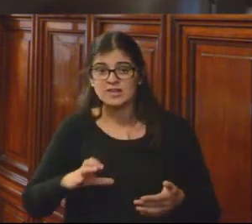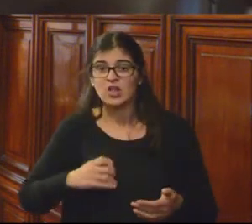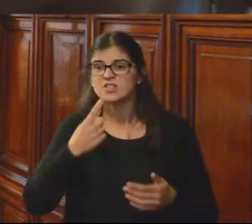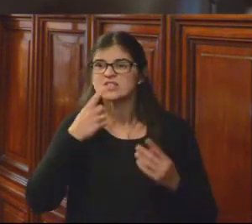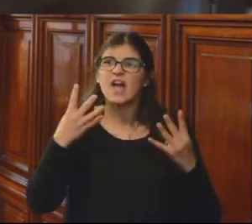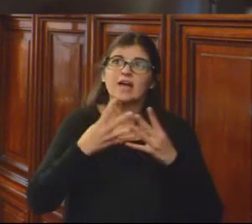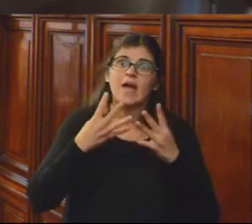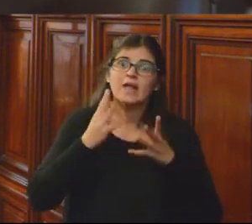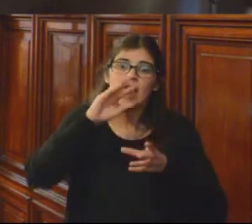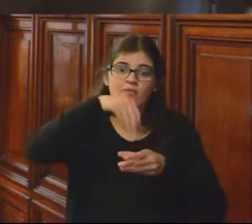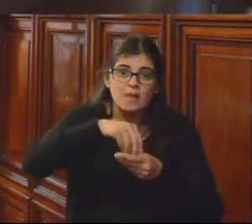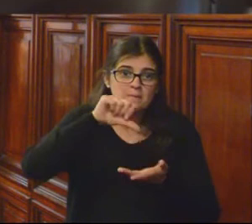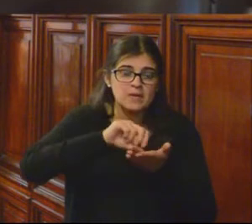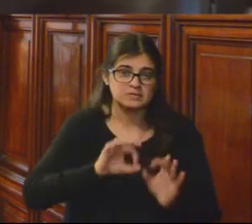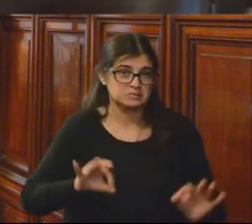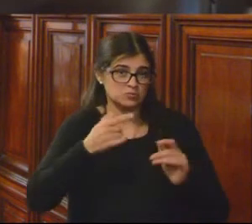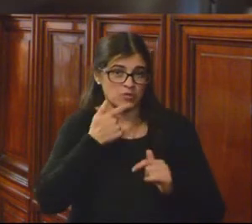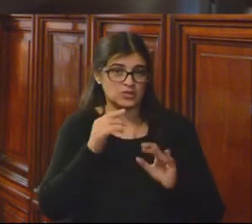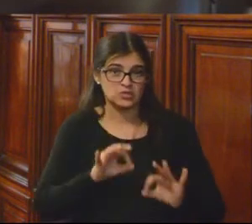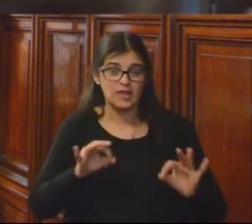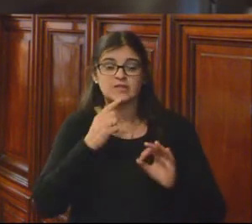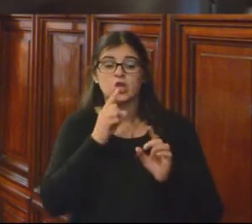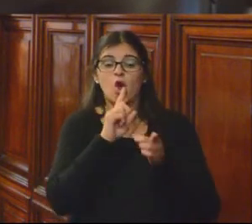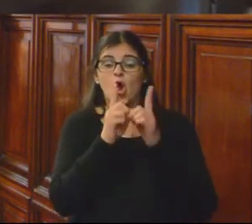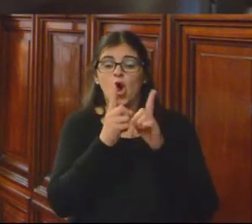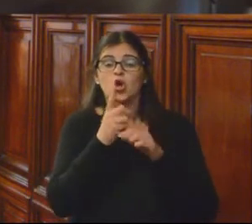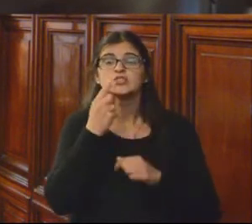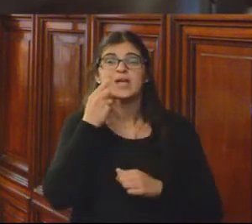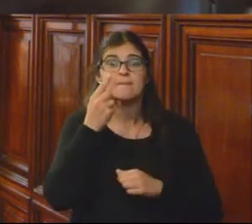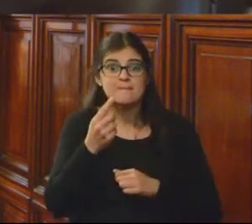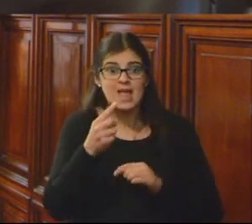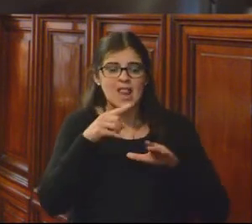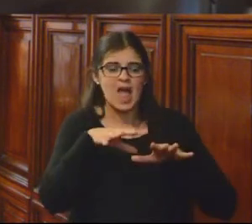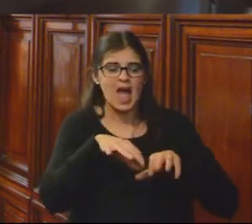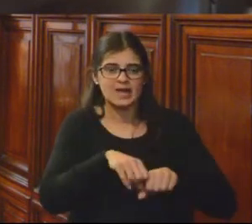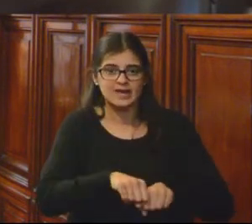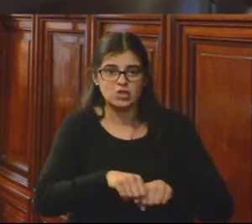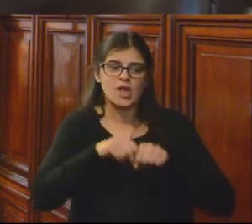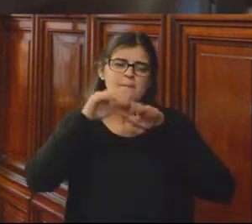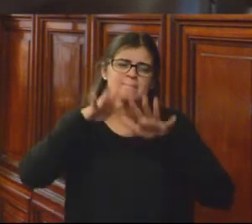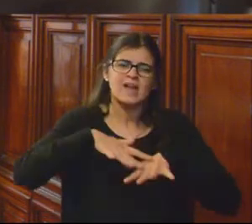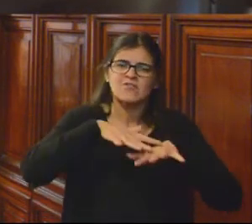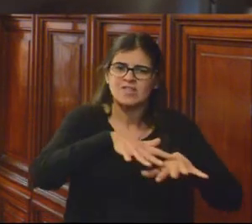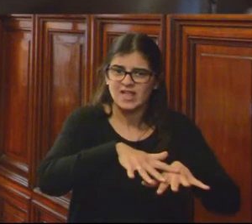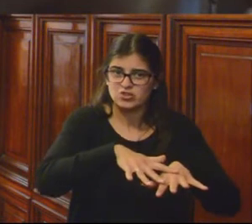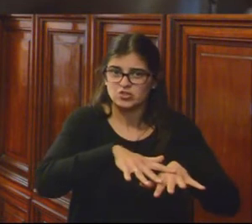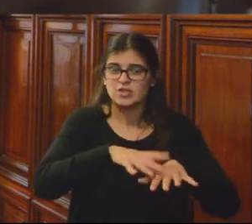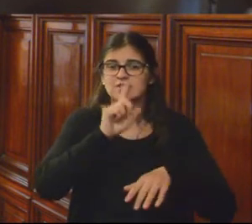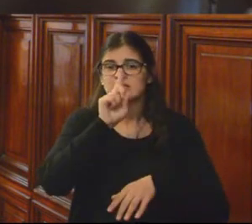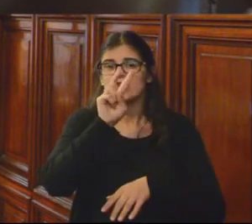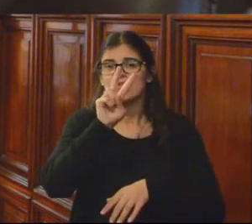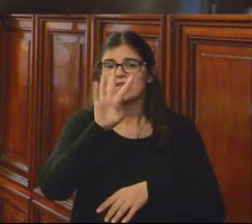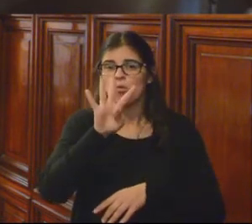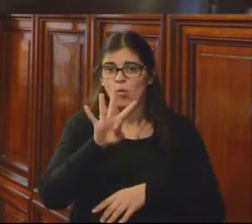guerra interno. Entonces, cuando veo 11.000 arrestos en manifestaciones,